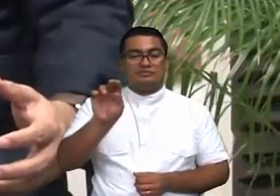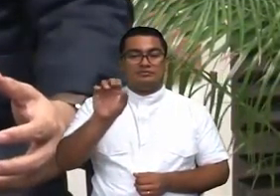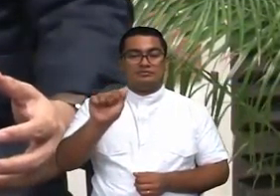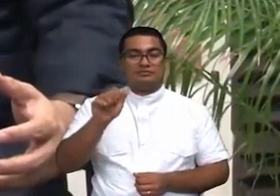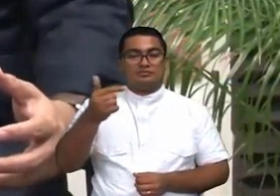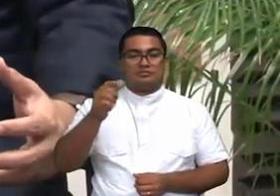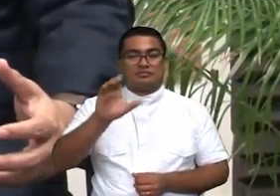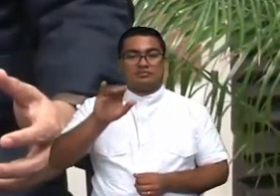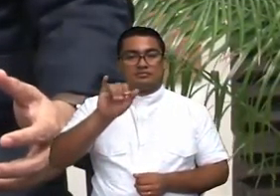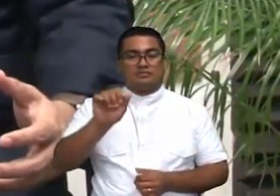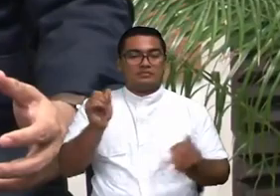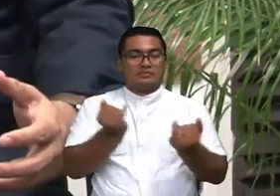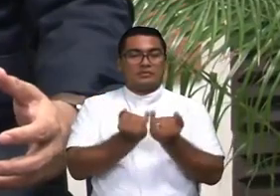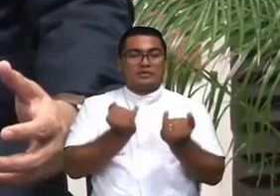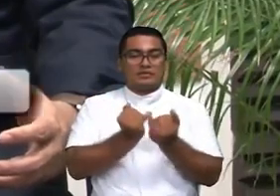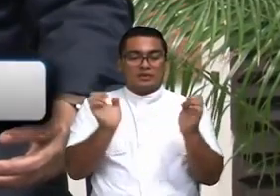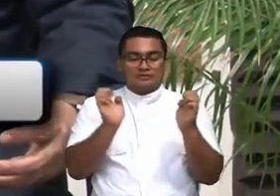energía